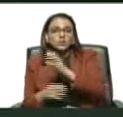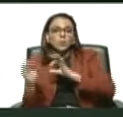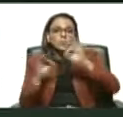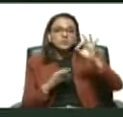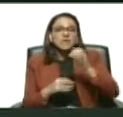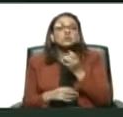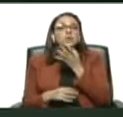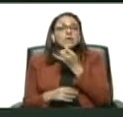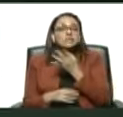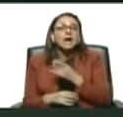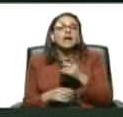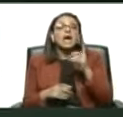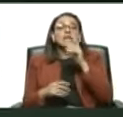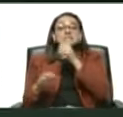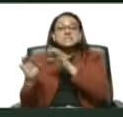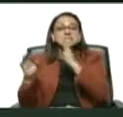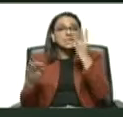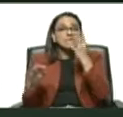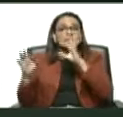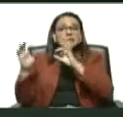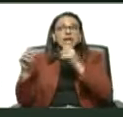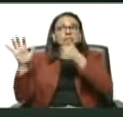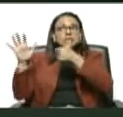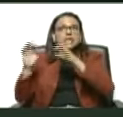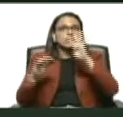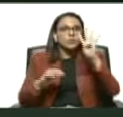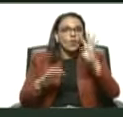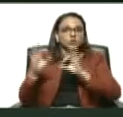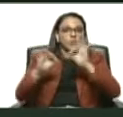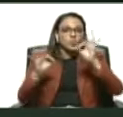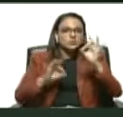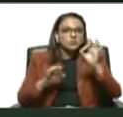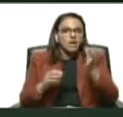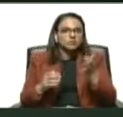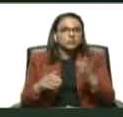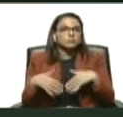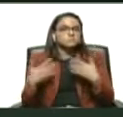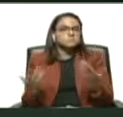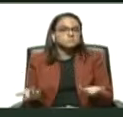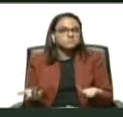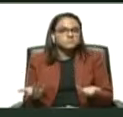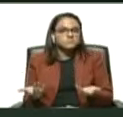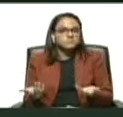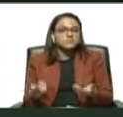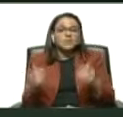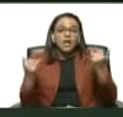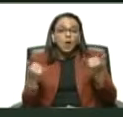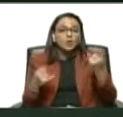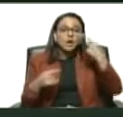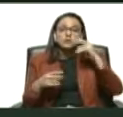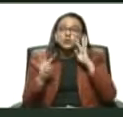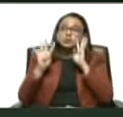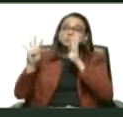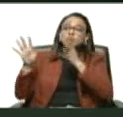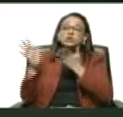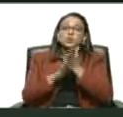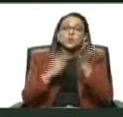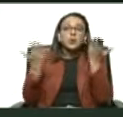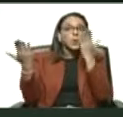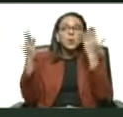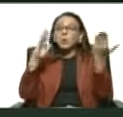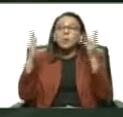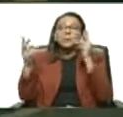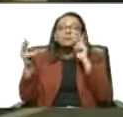69%, Japón, 38%. Y es lo que vemos ahorita hoy también cuando comparamos las cifras del